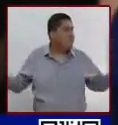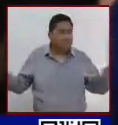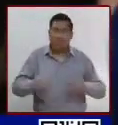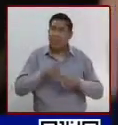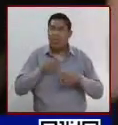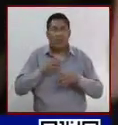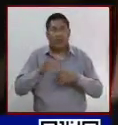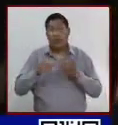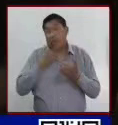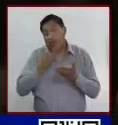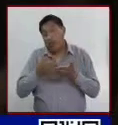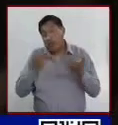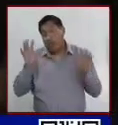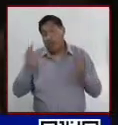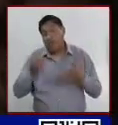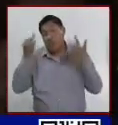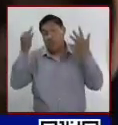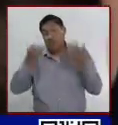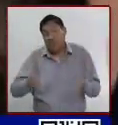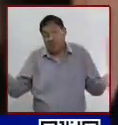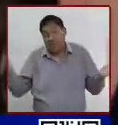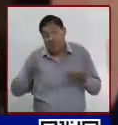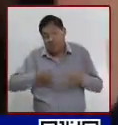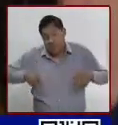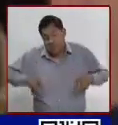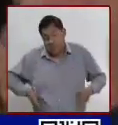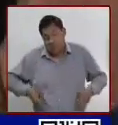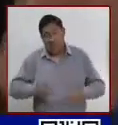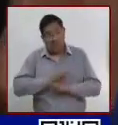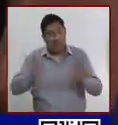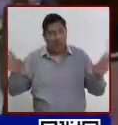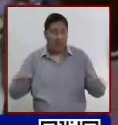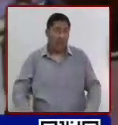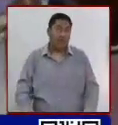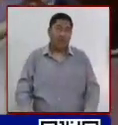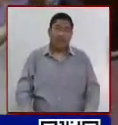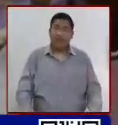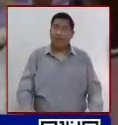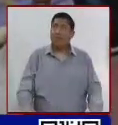Y el doctor también dijo, bueno, ya tiene 7, entonces te ligo, ya me ha llegado prácticamente.